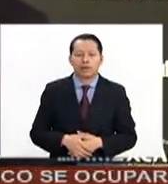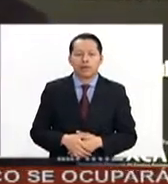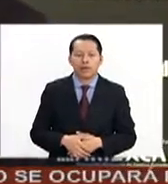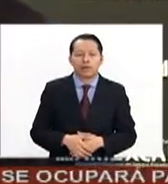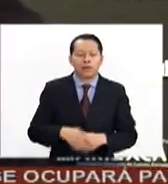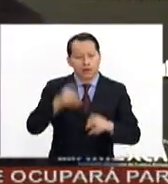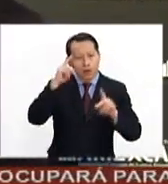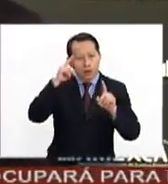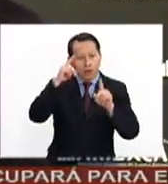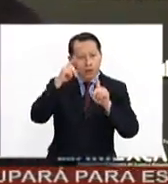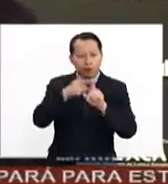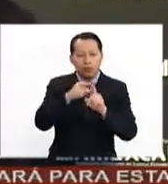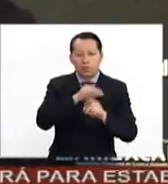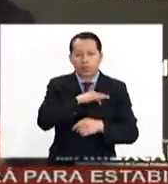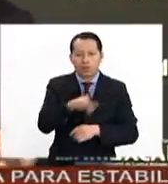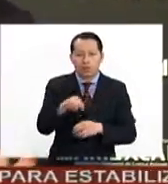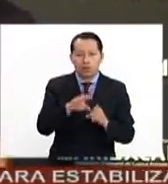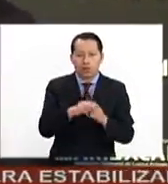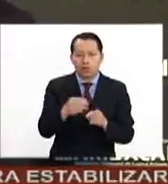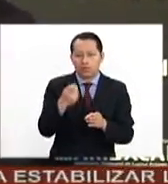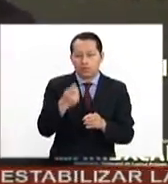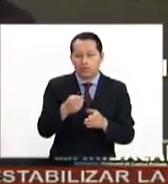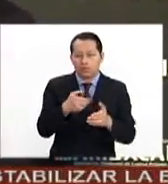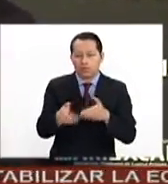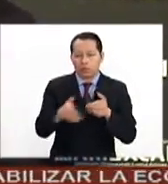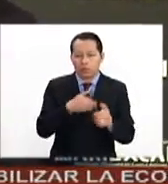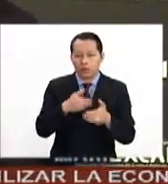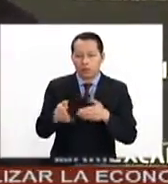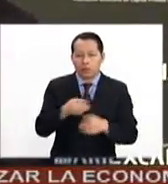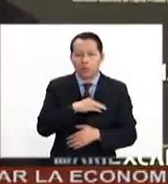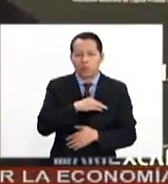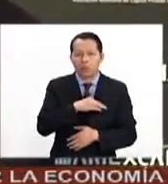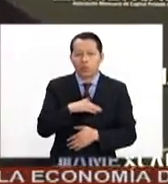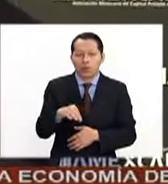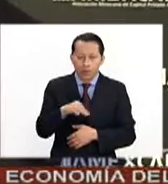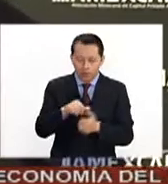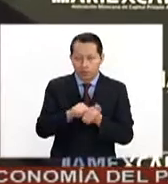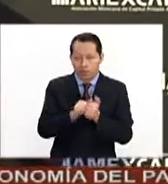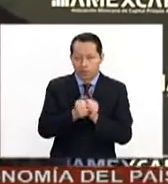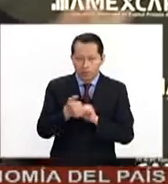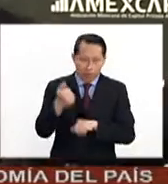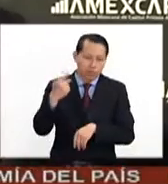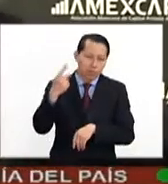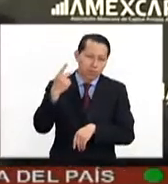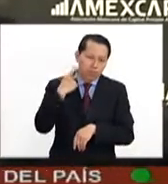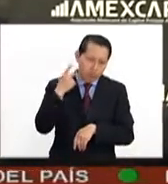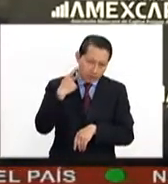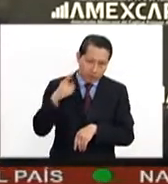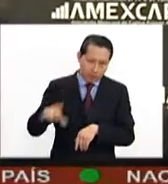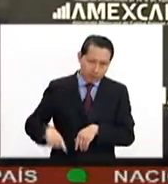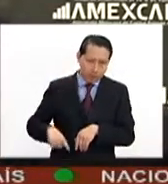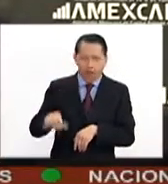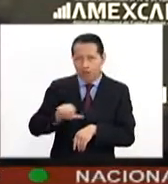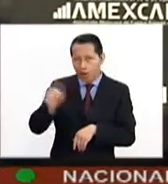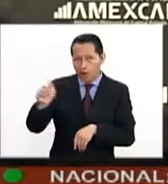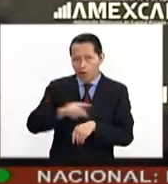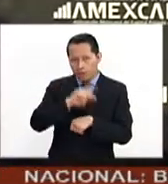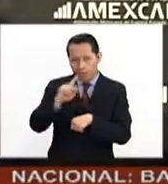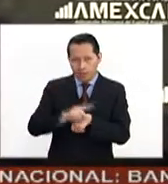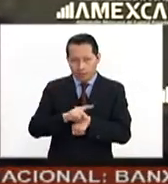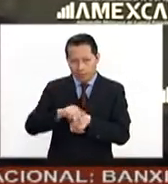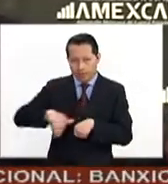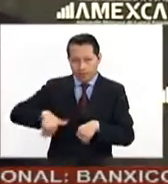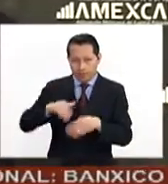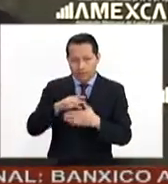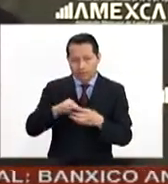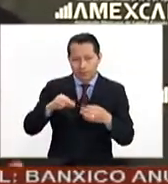Nuestro deseo, nuestro objetivo es que este modelo se pueda convertir en política de Estado, como ha sucedido en otros países de los que hablaba